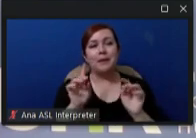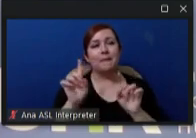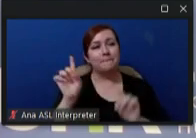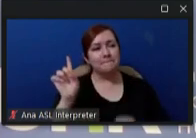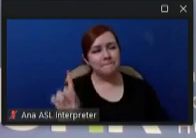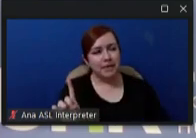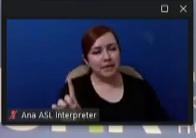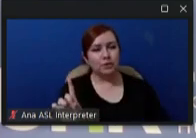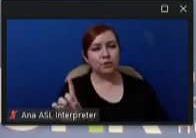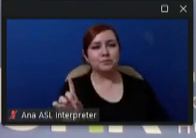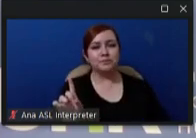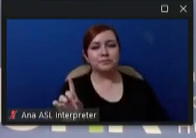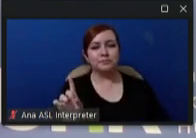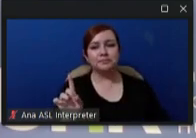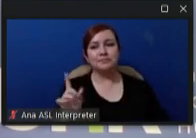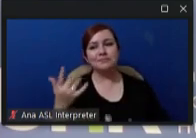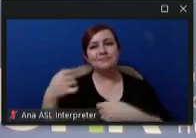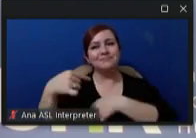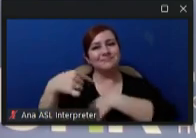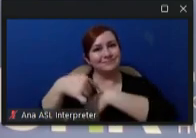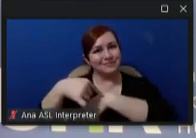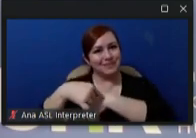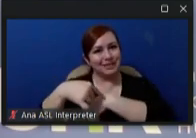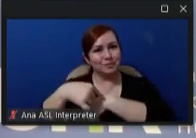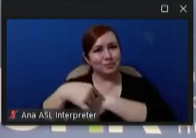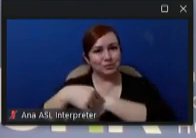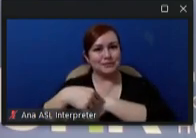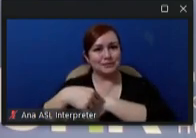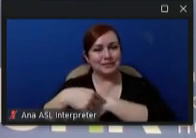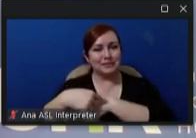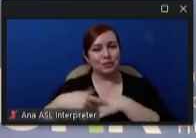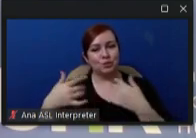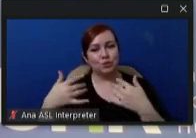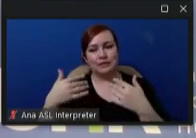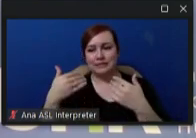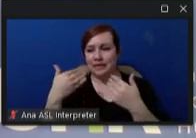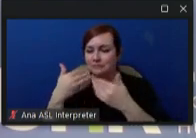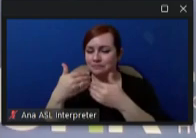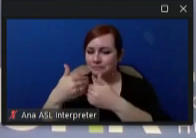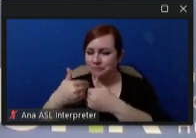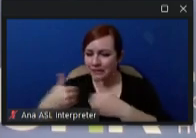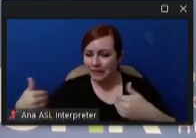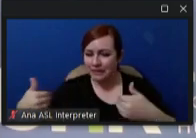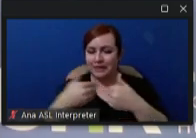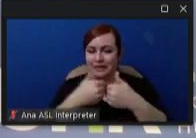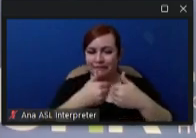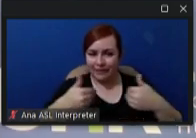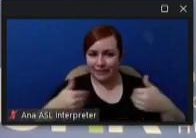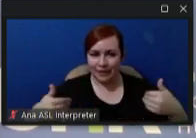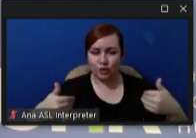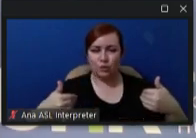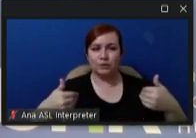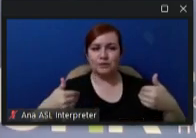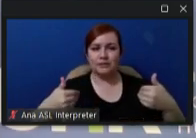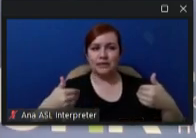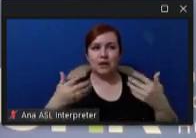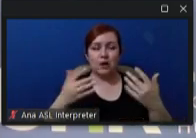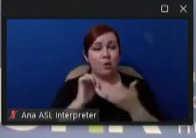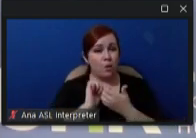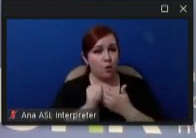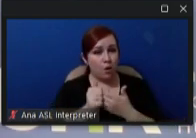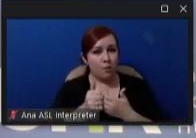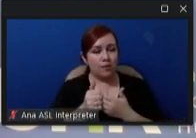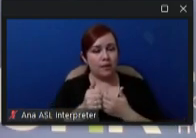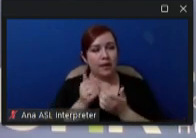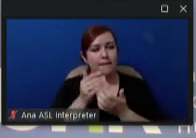precisión, los tiempos. Los tiempos están divididos de manera parcial,